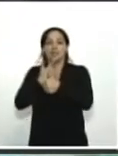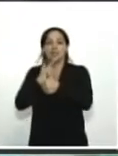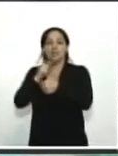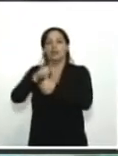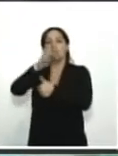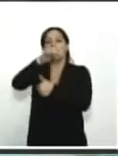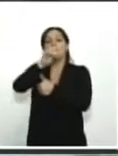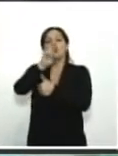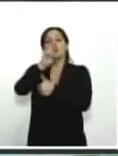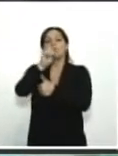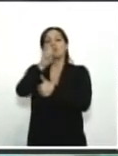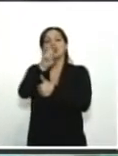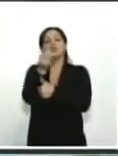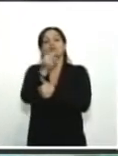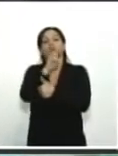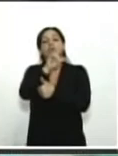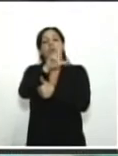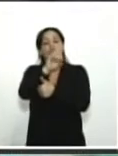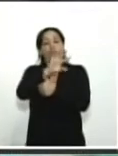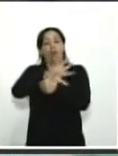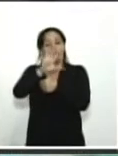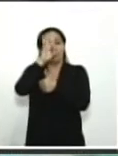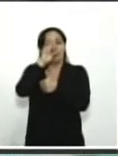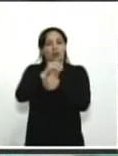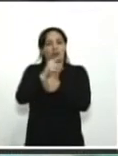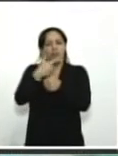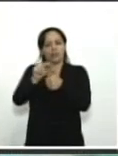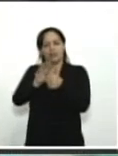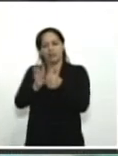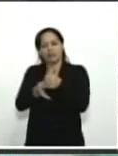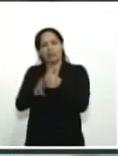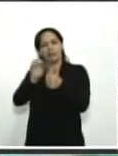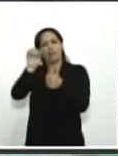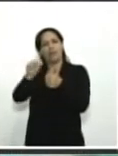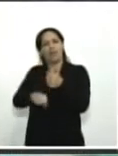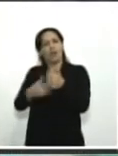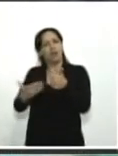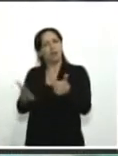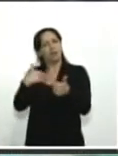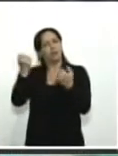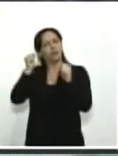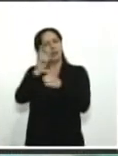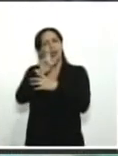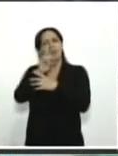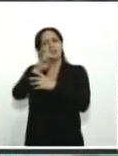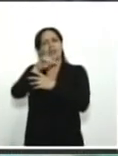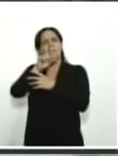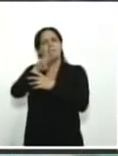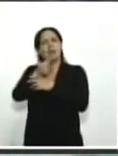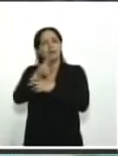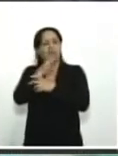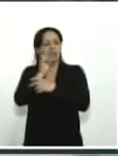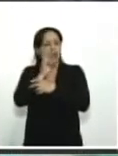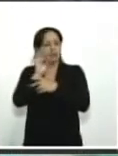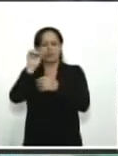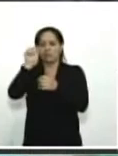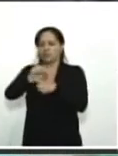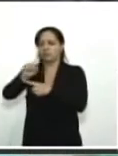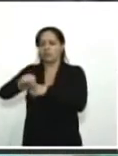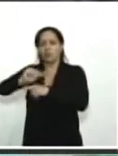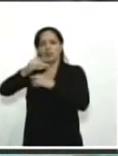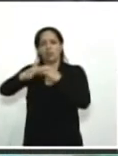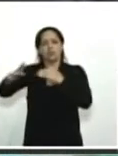de Morrosquillo, y me preocupa mucho que en el radar de la DIMAR no estén otras costas muy importantes para el